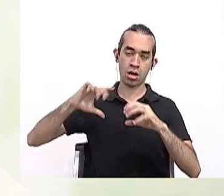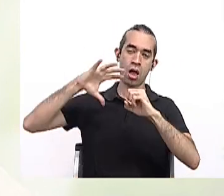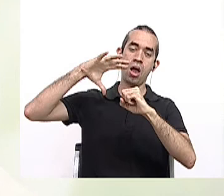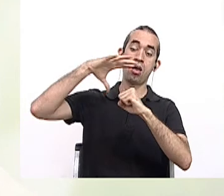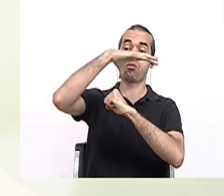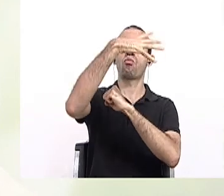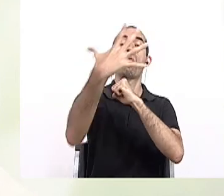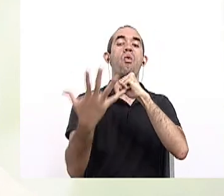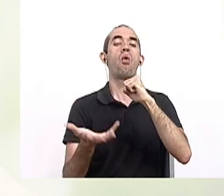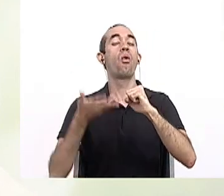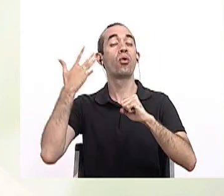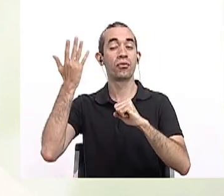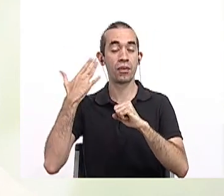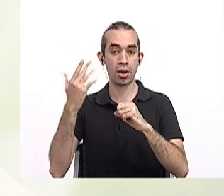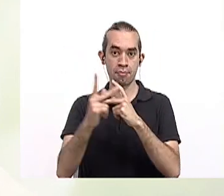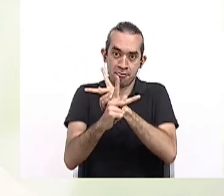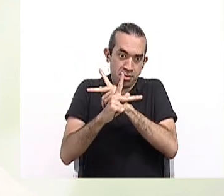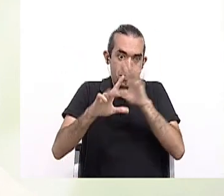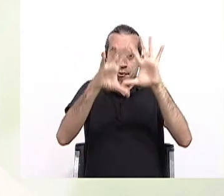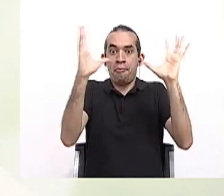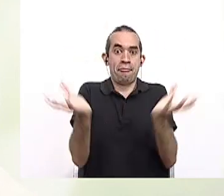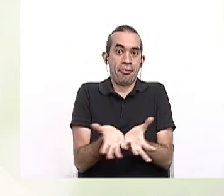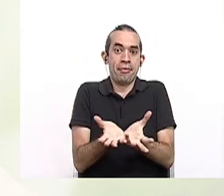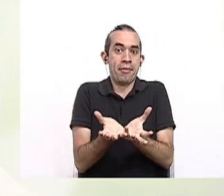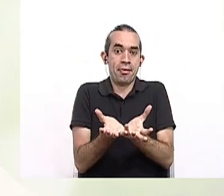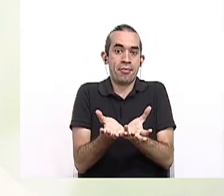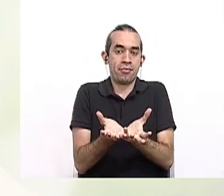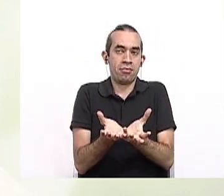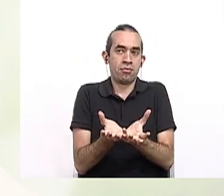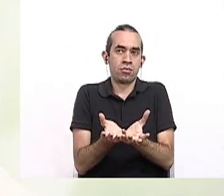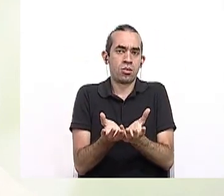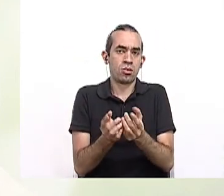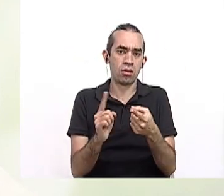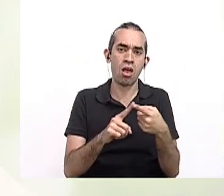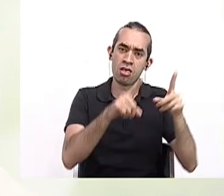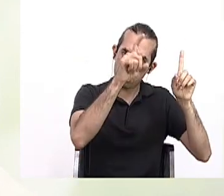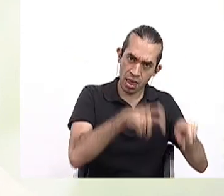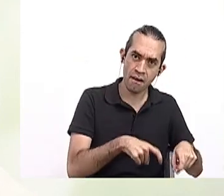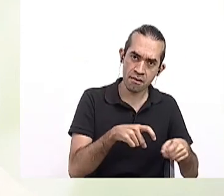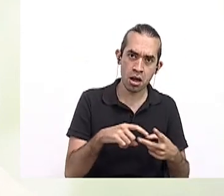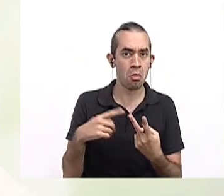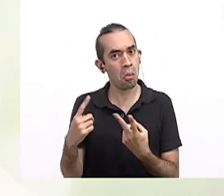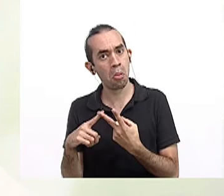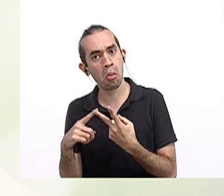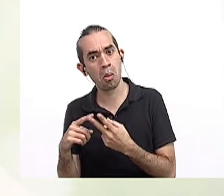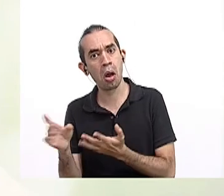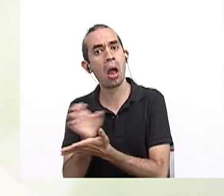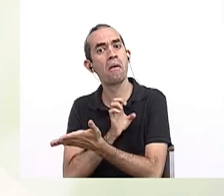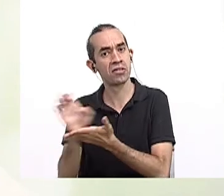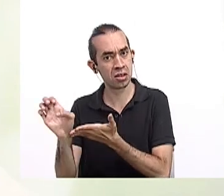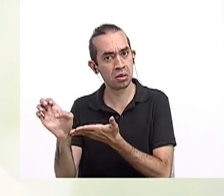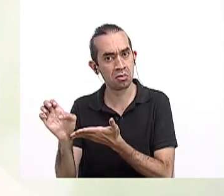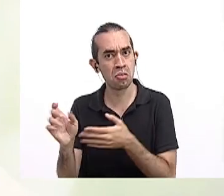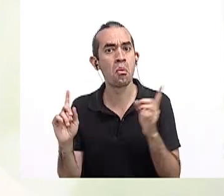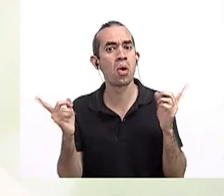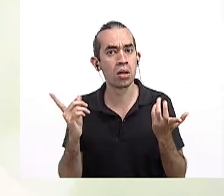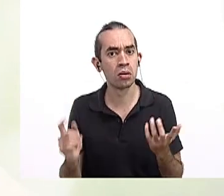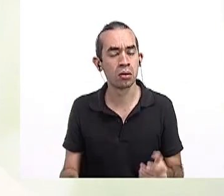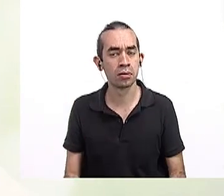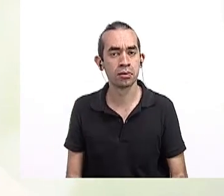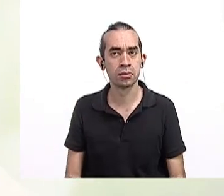constituyen nuestro patrimonio mundial será una acción a desarrollar o una acción a disminuir